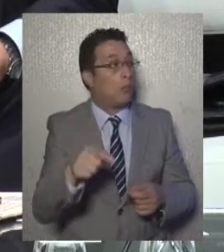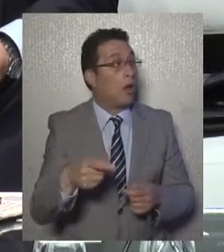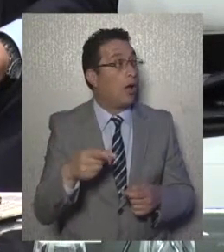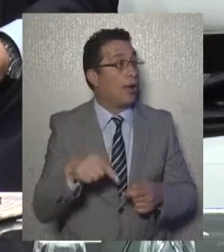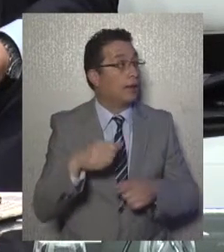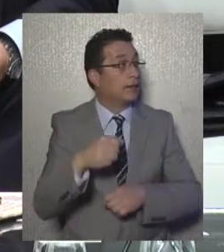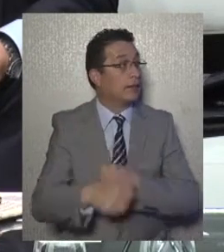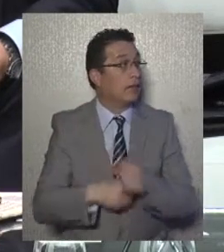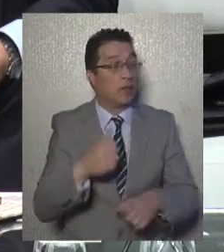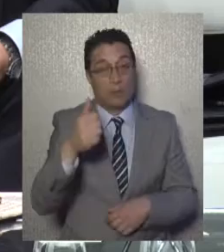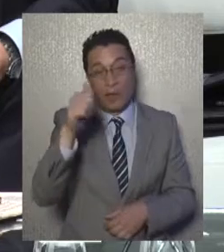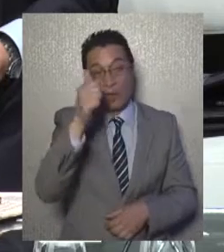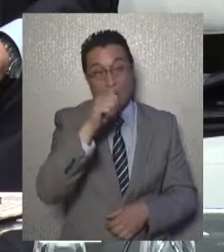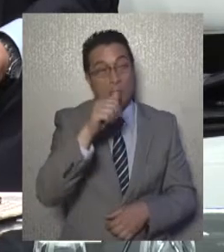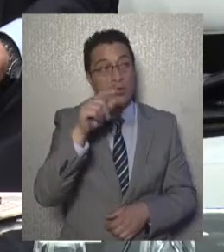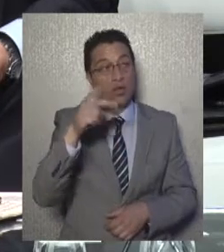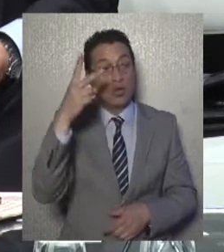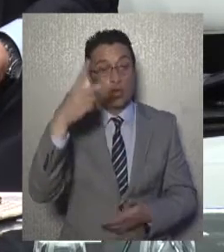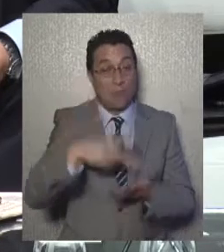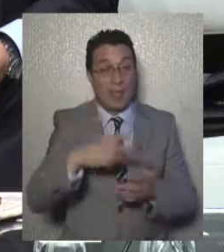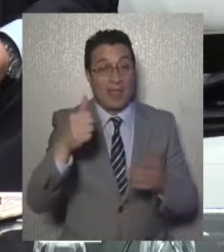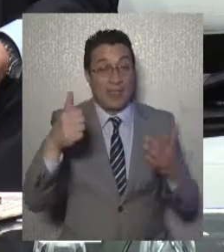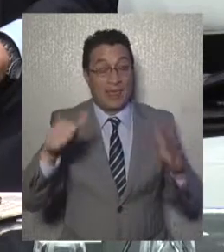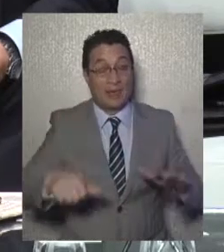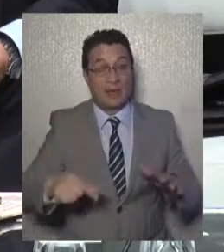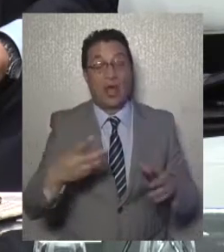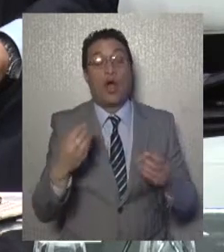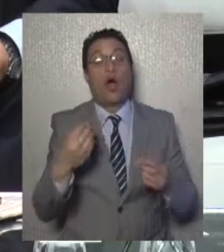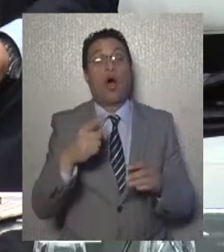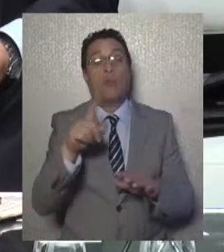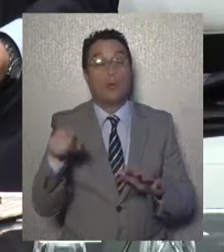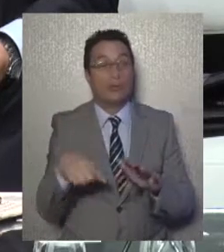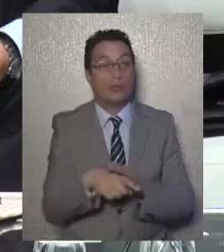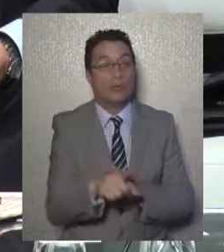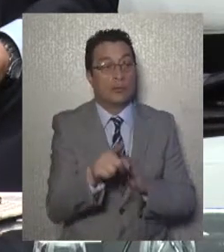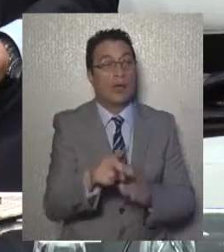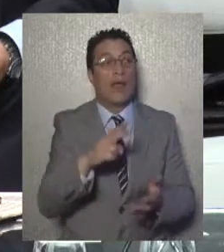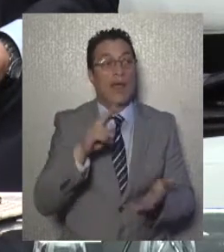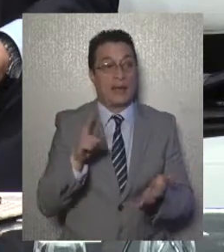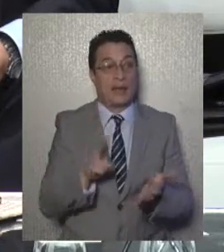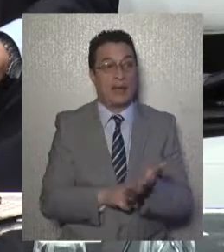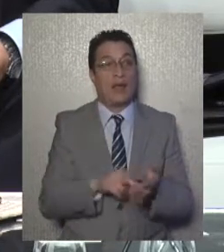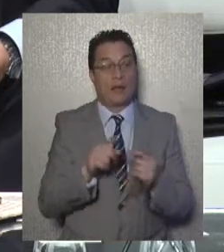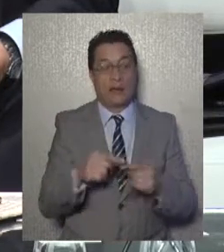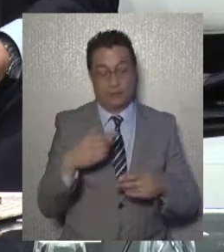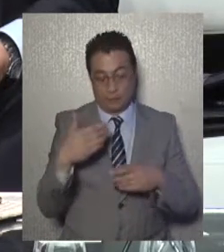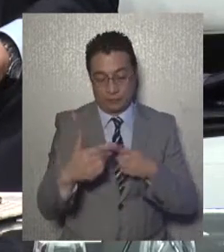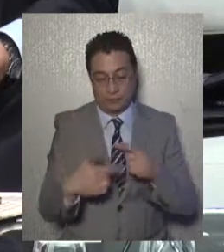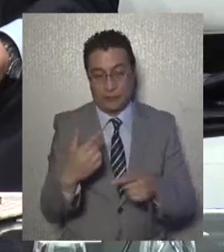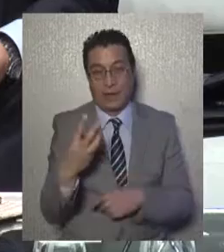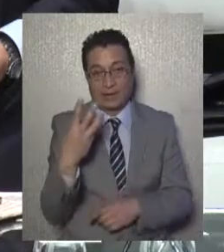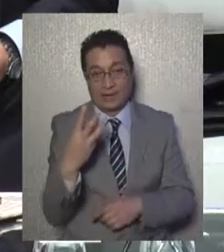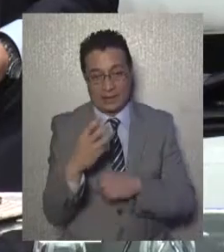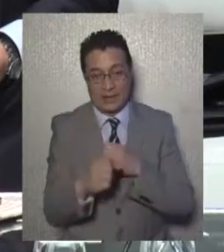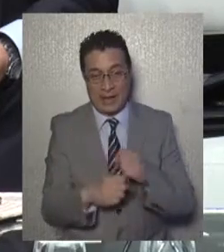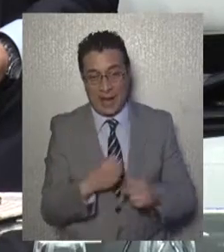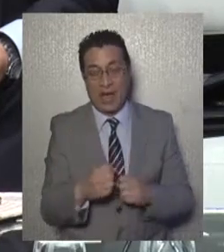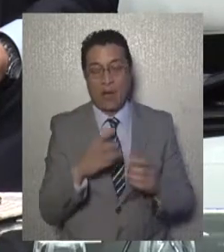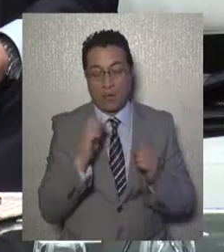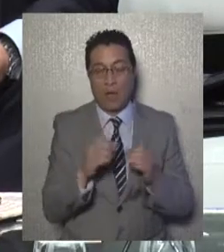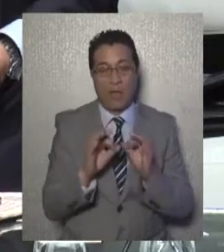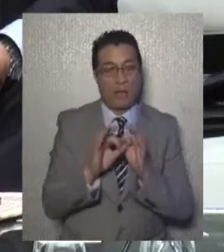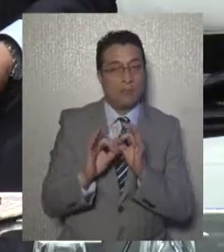año, en el 2016? ¿Cómo se introduce esa realidad que ha sido ya crónica durante 3 años y que se puede